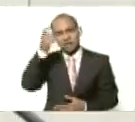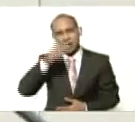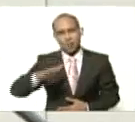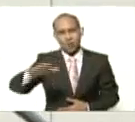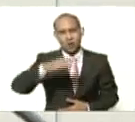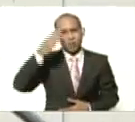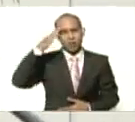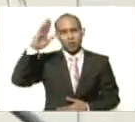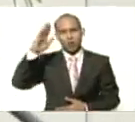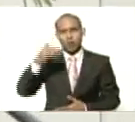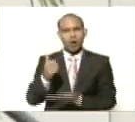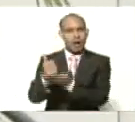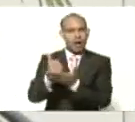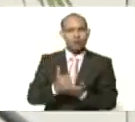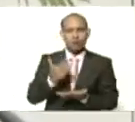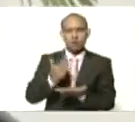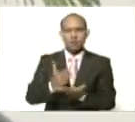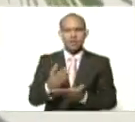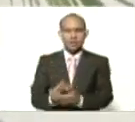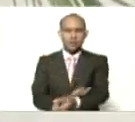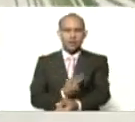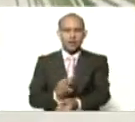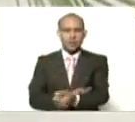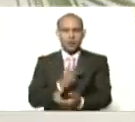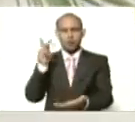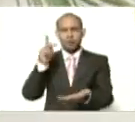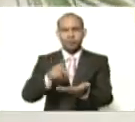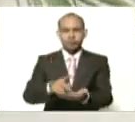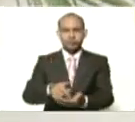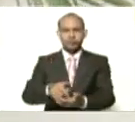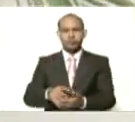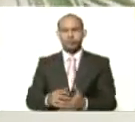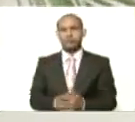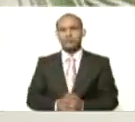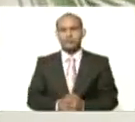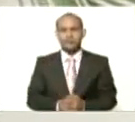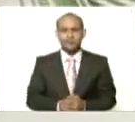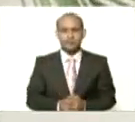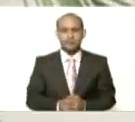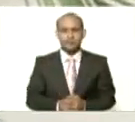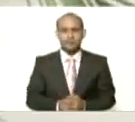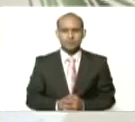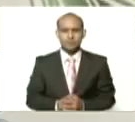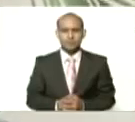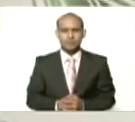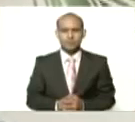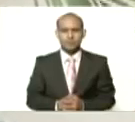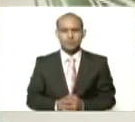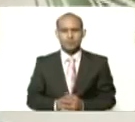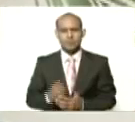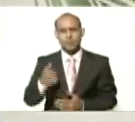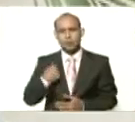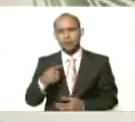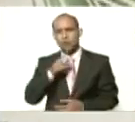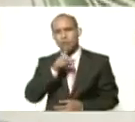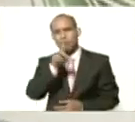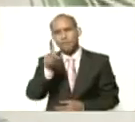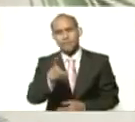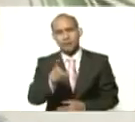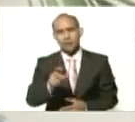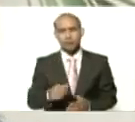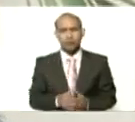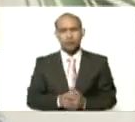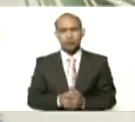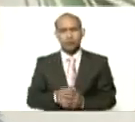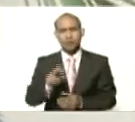por esa mano amiga, hermana, que llega siempre en las peores dificultades. Y yo le preguntaba